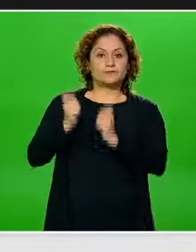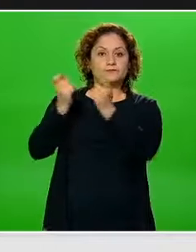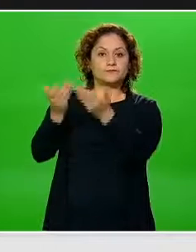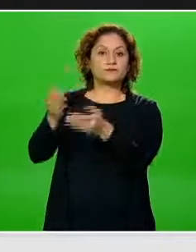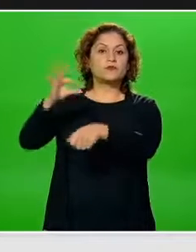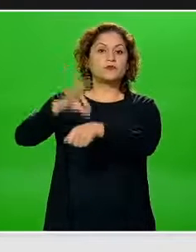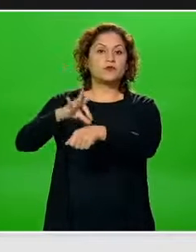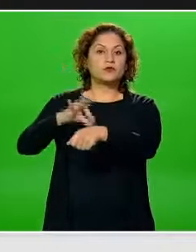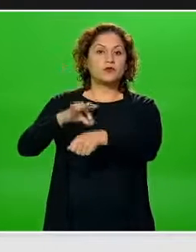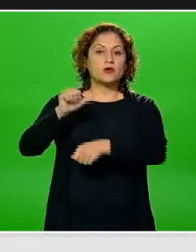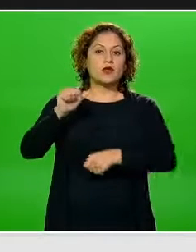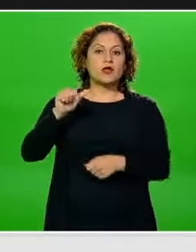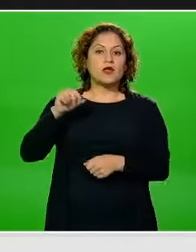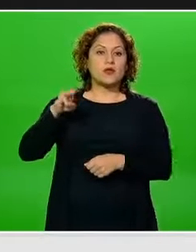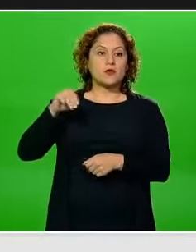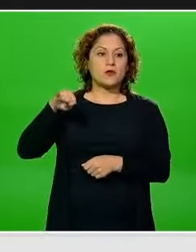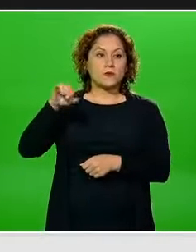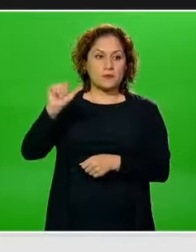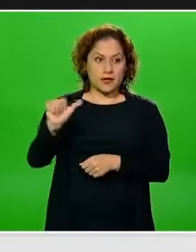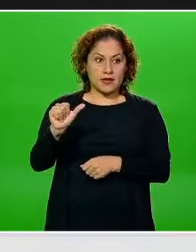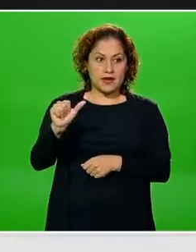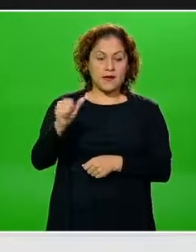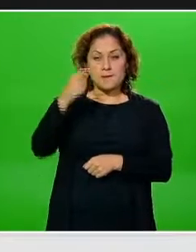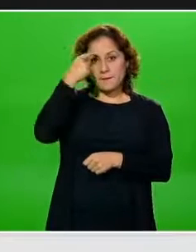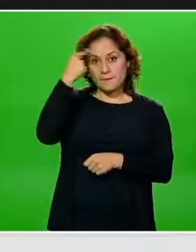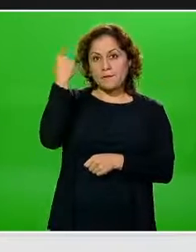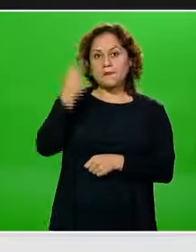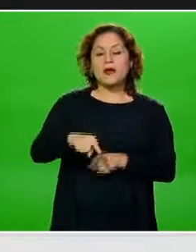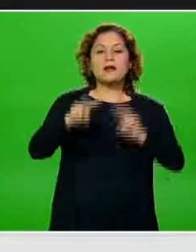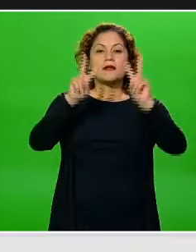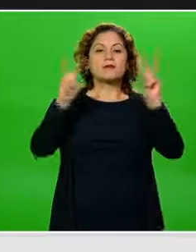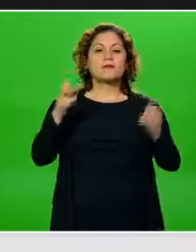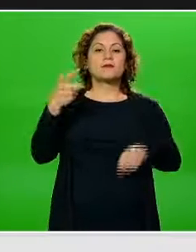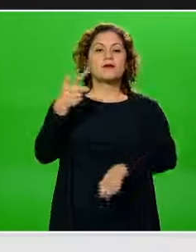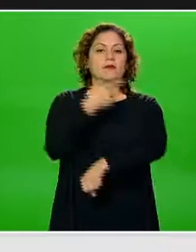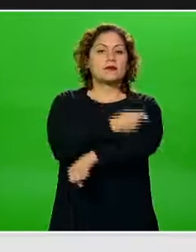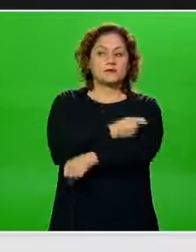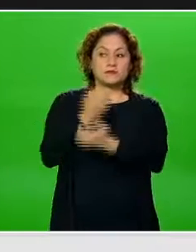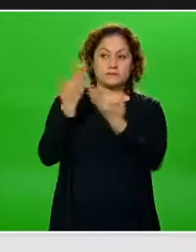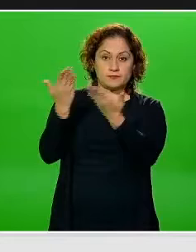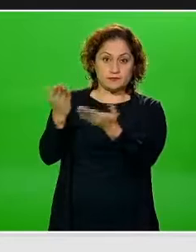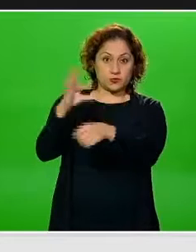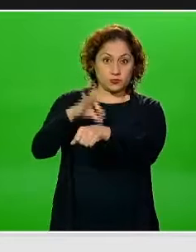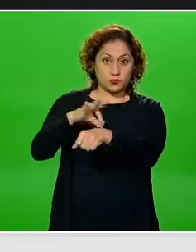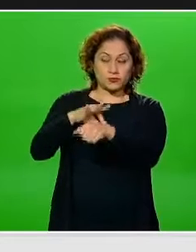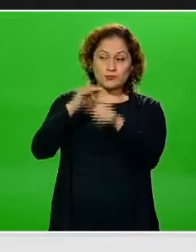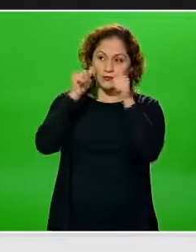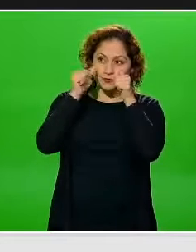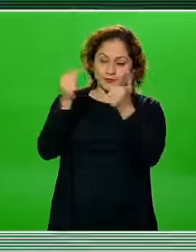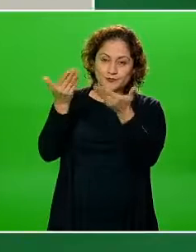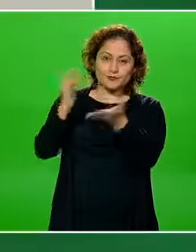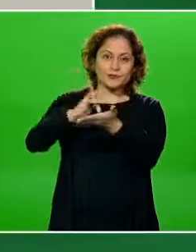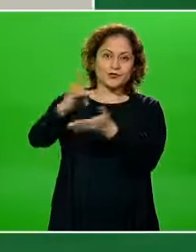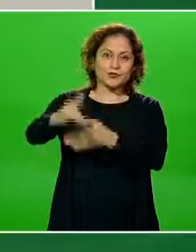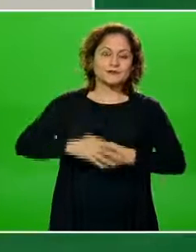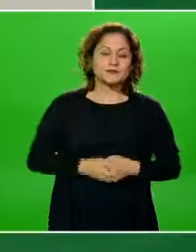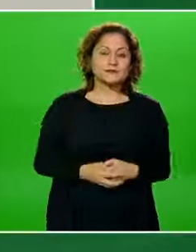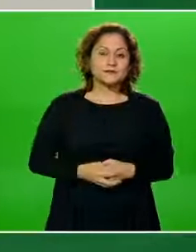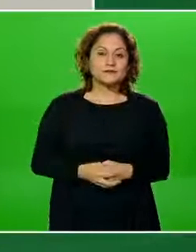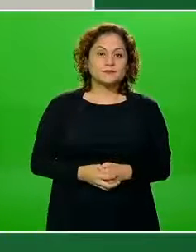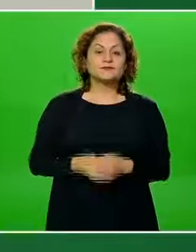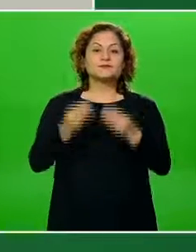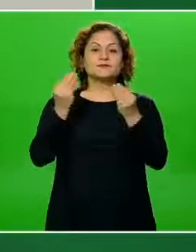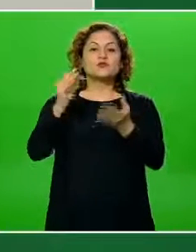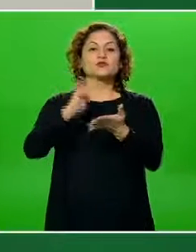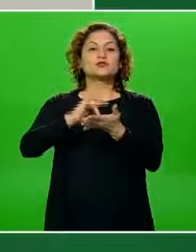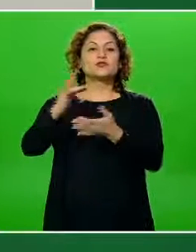doctor Alomía, el segundo componente de vacunación. Adelante, doctor, lo escuchamos. Muchas gracias. Muchas